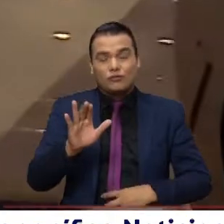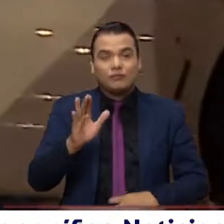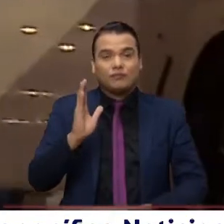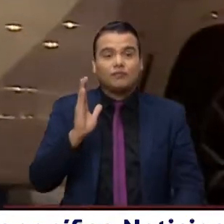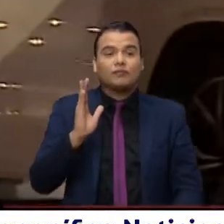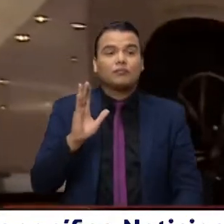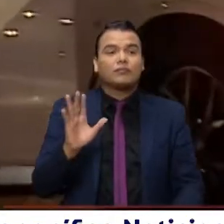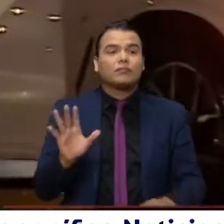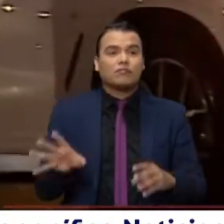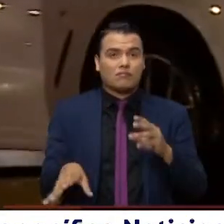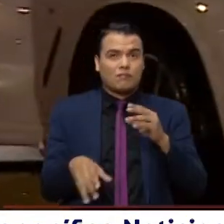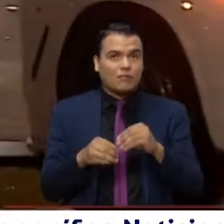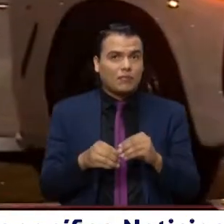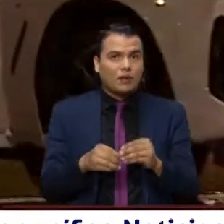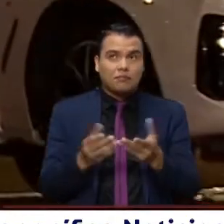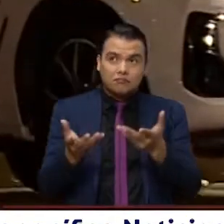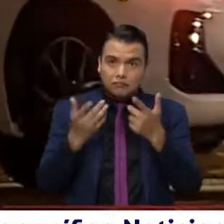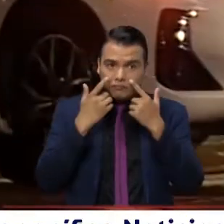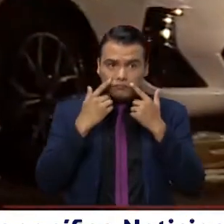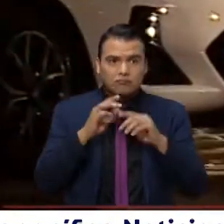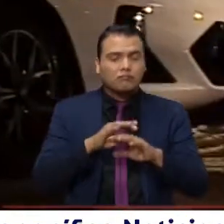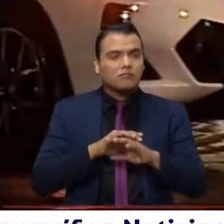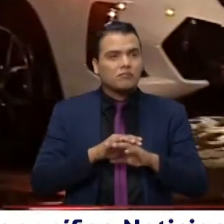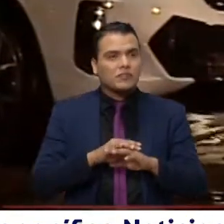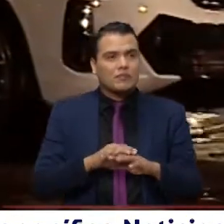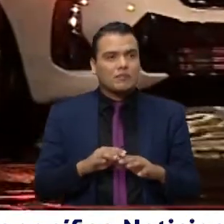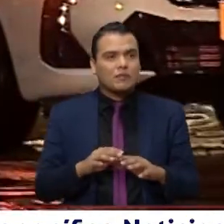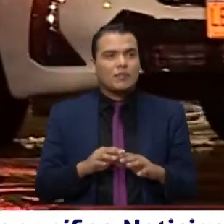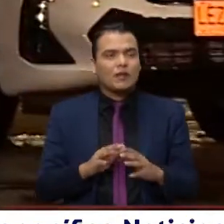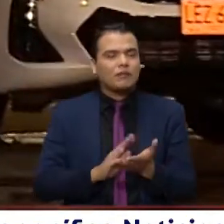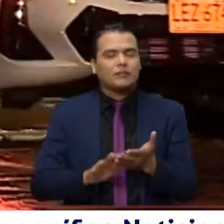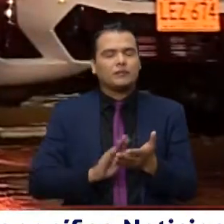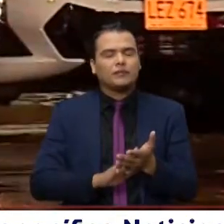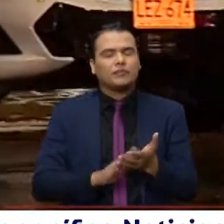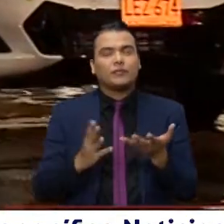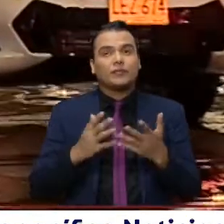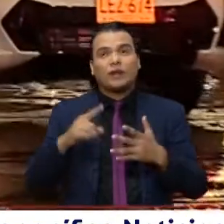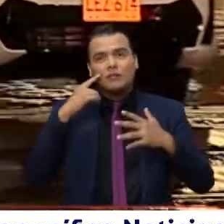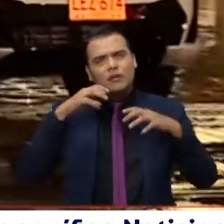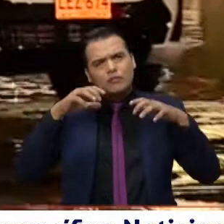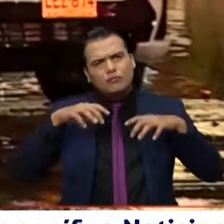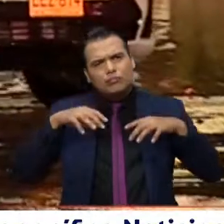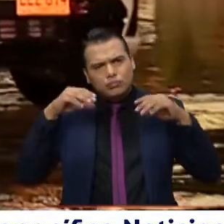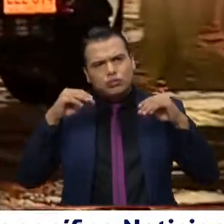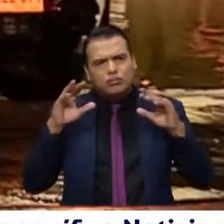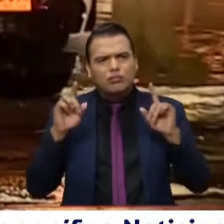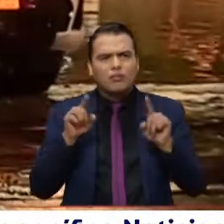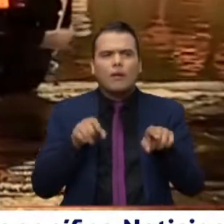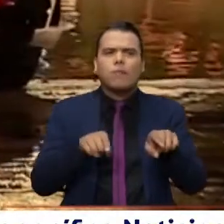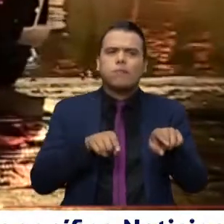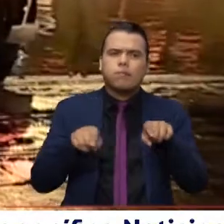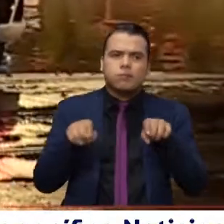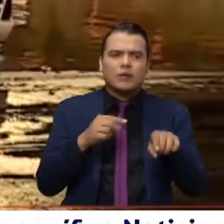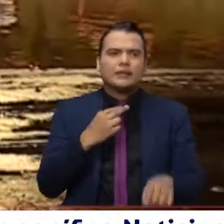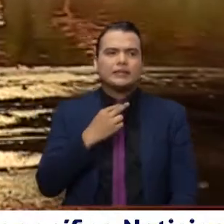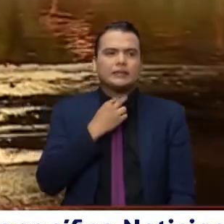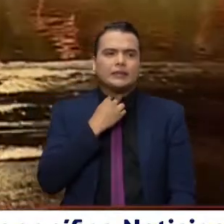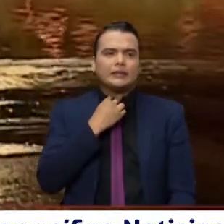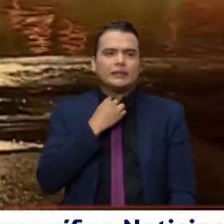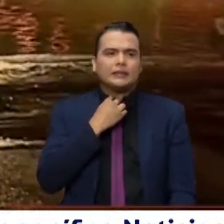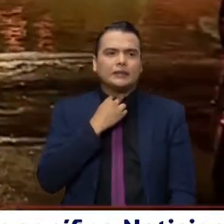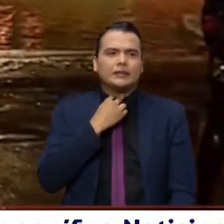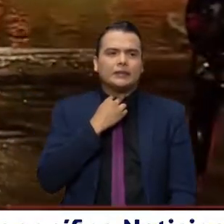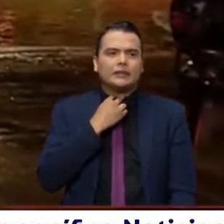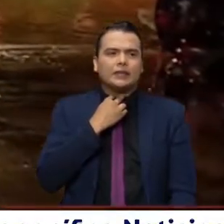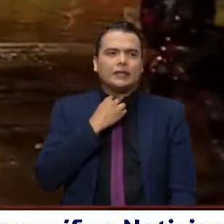allí. A esta hora ya la lluvia ha cesado un poco. Sin embargo, el tráfico es bastante complejo